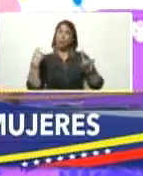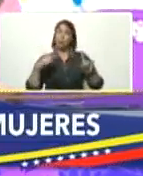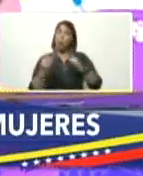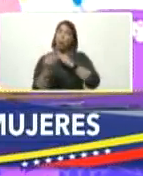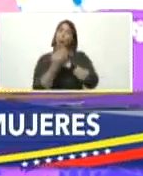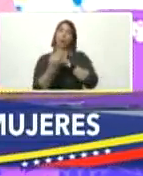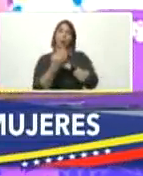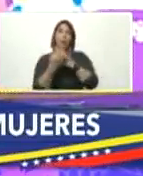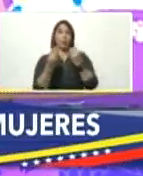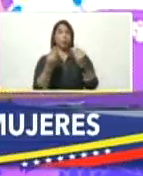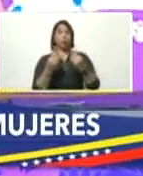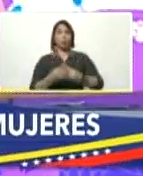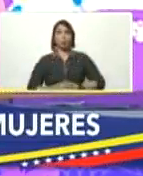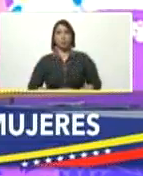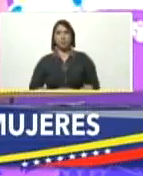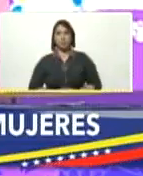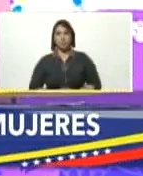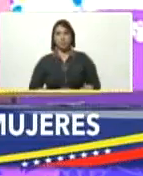cuidarme demasiado.